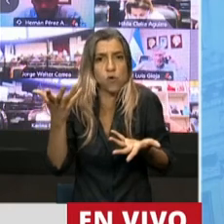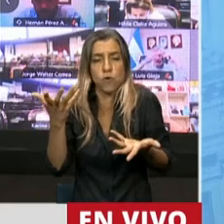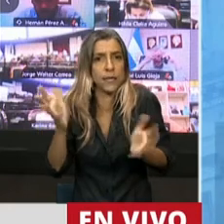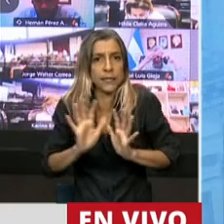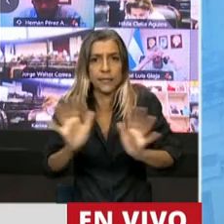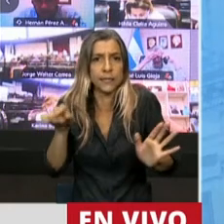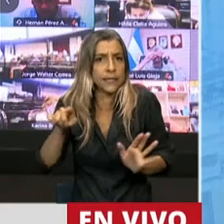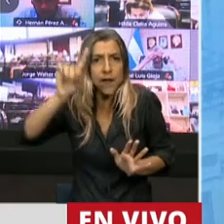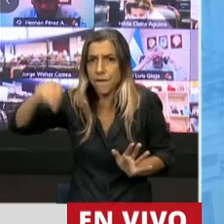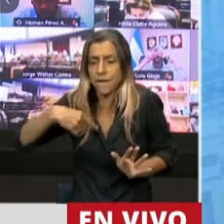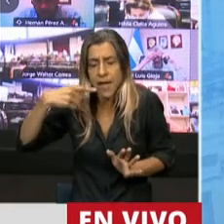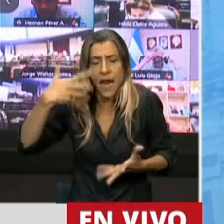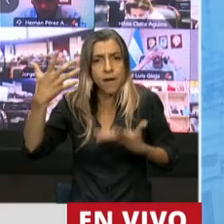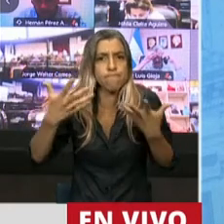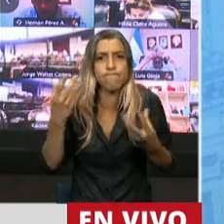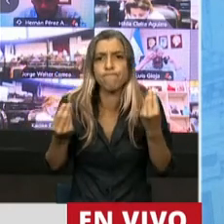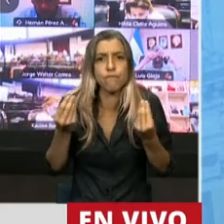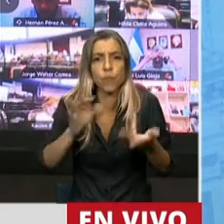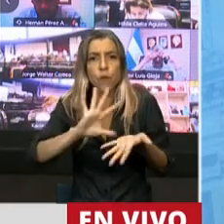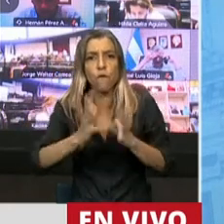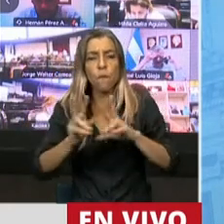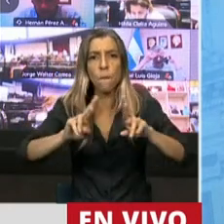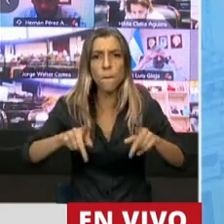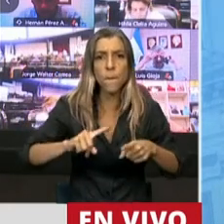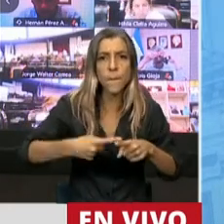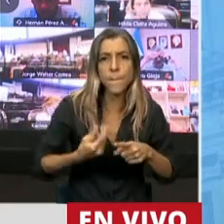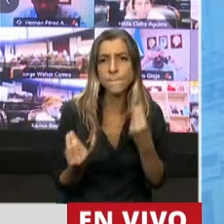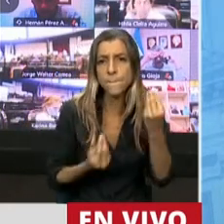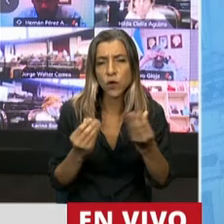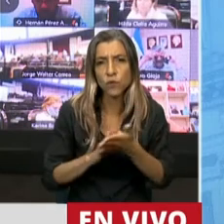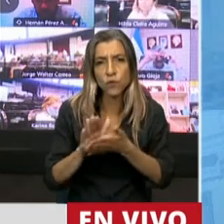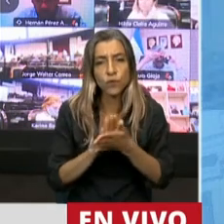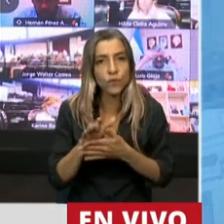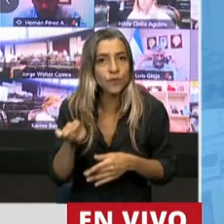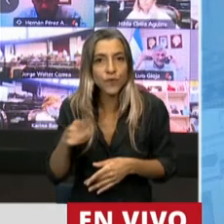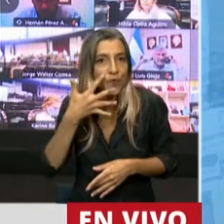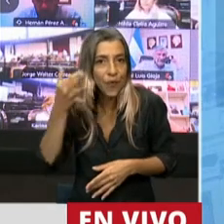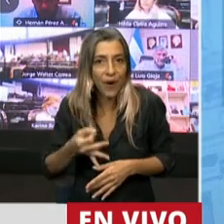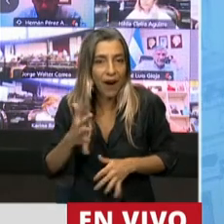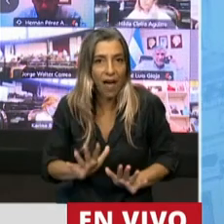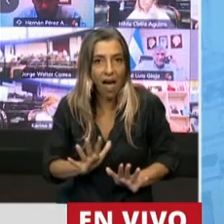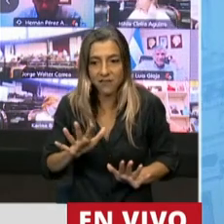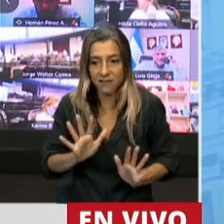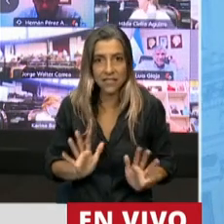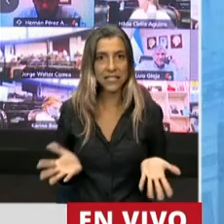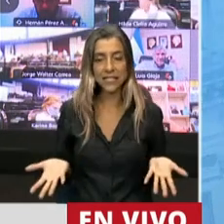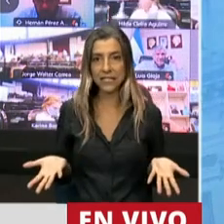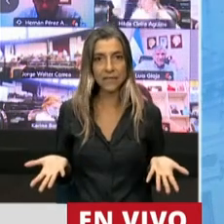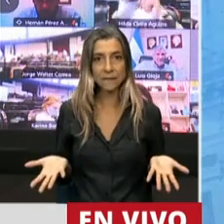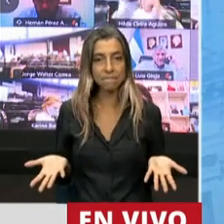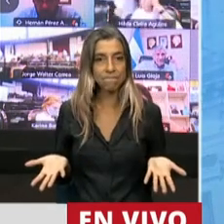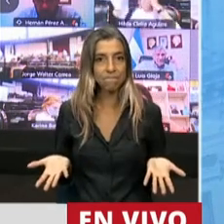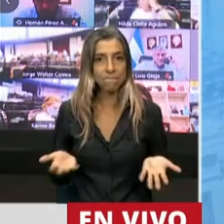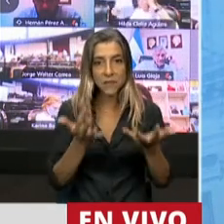altera absolutamente cualquier política racional, esa realidad no la encara